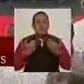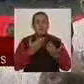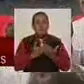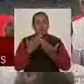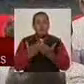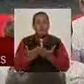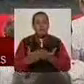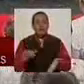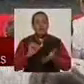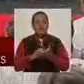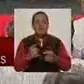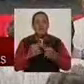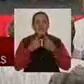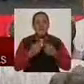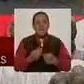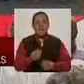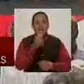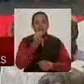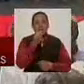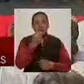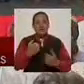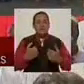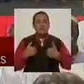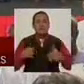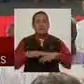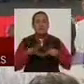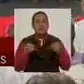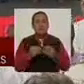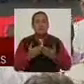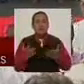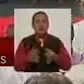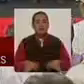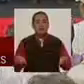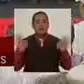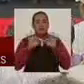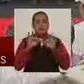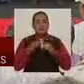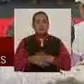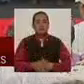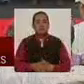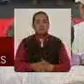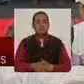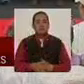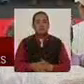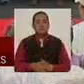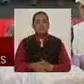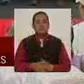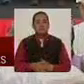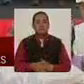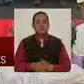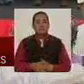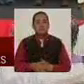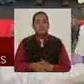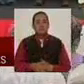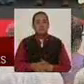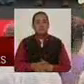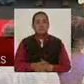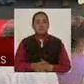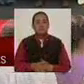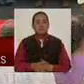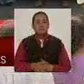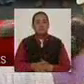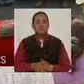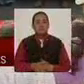se están alimentando y tienen los nutrientes adecuados. Así uchena duca, seguro integral